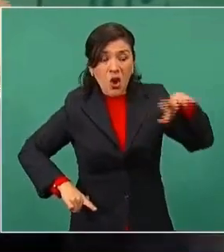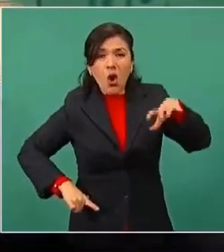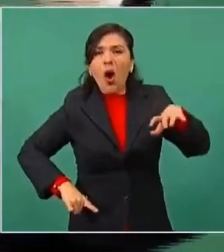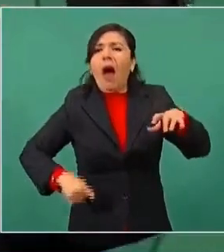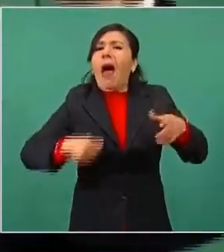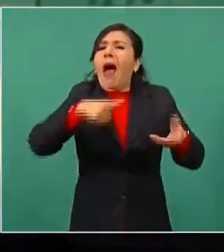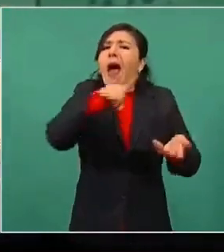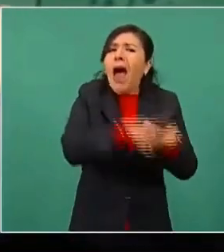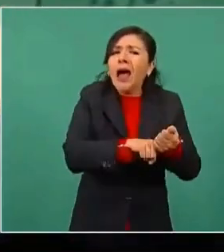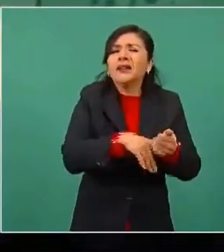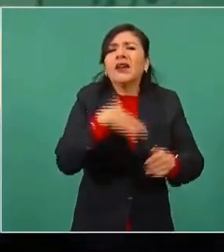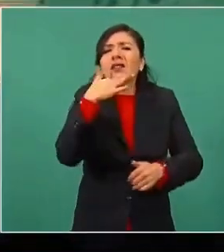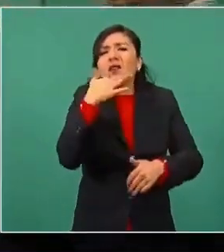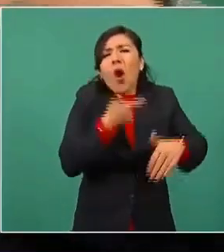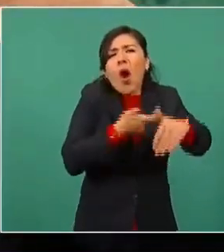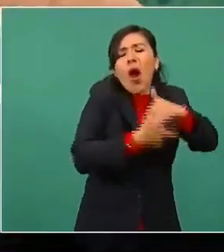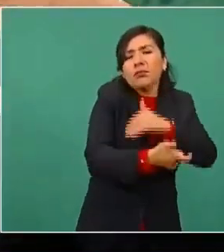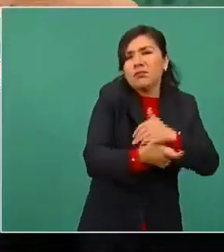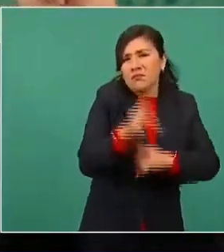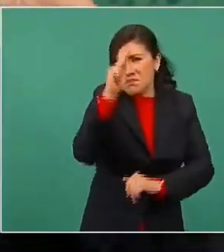El gobierno estaba tomado,